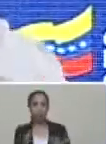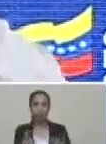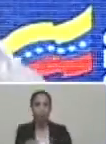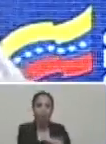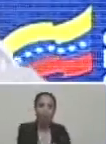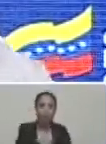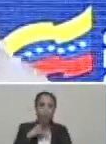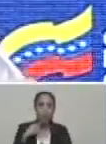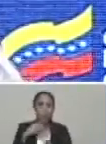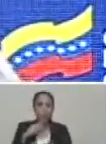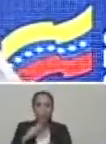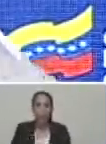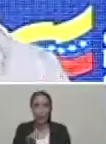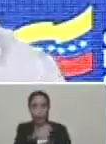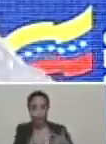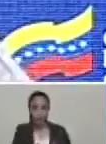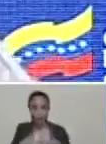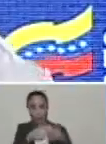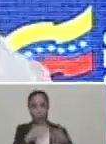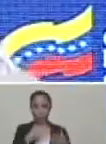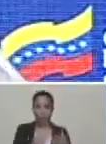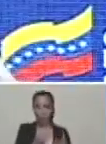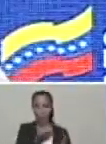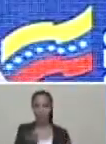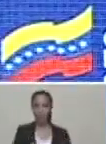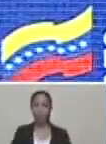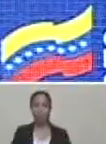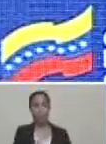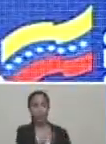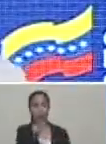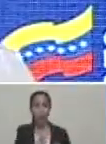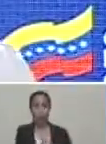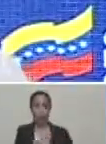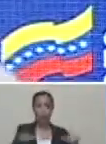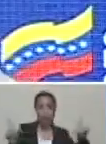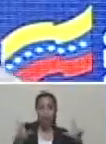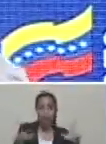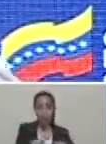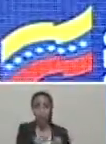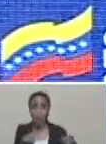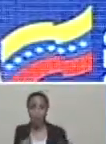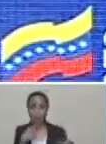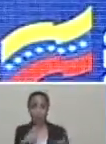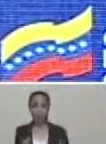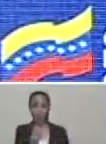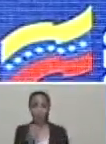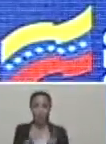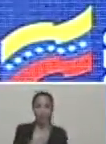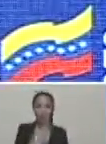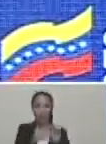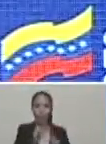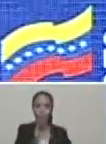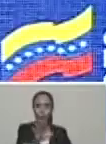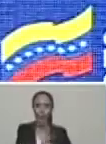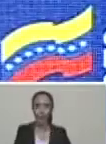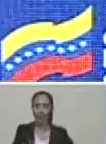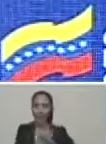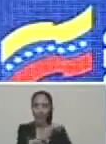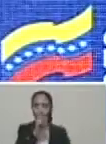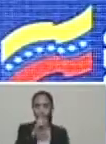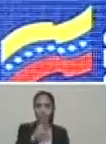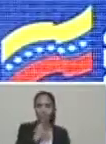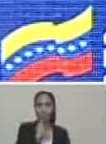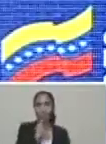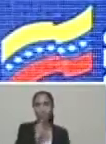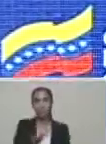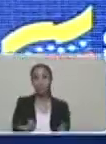calles. Es la verdad de los Estados Unidos que no muestran las cámaras, que no muestra Hollywood. Es la verdad. Ojalá